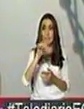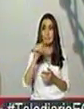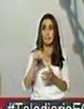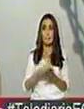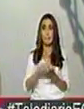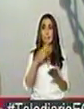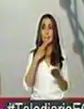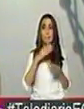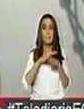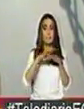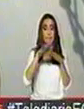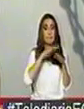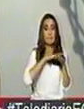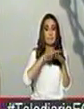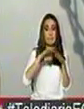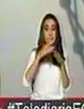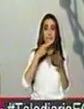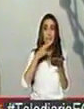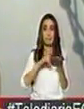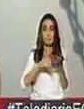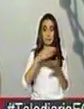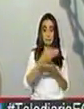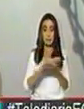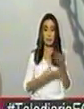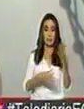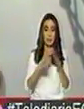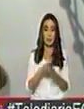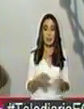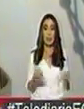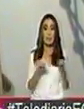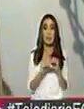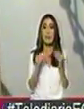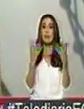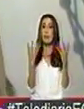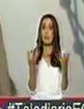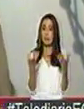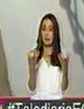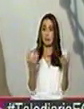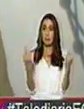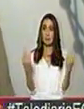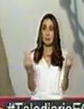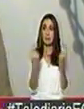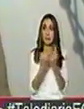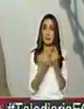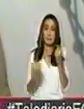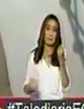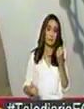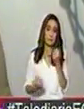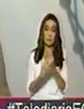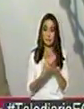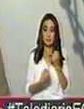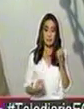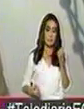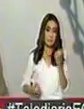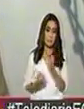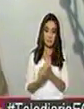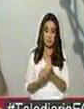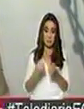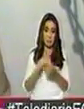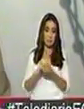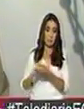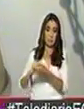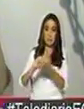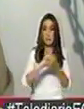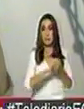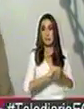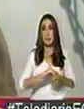enviado a todo lado los oficios, invitaciones, nosotros queremos tener también esa coyuntura de la amistad, la organización necesita diálogo, todo